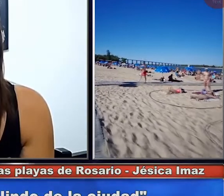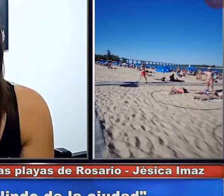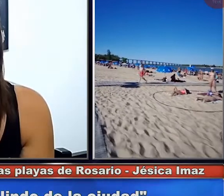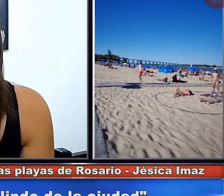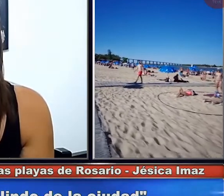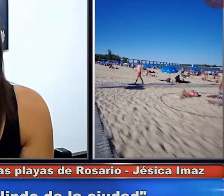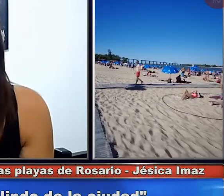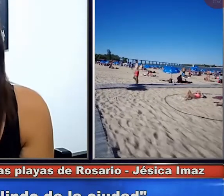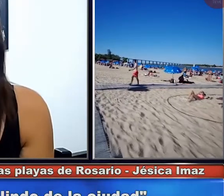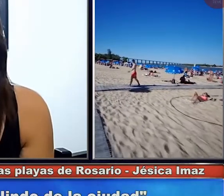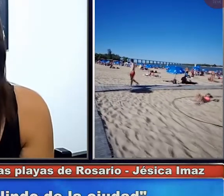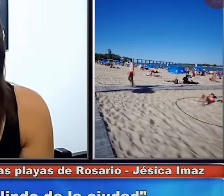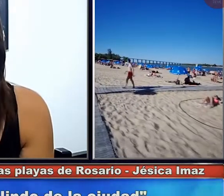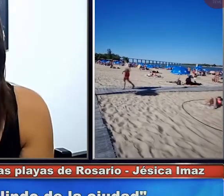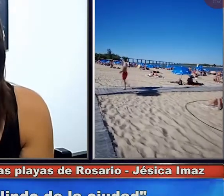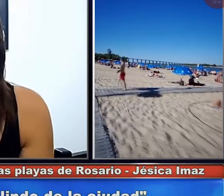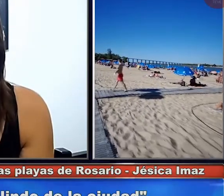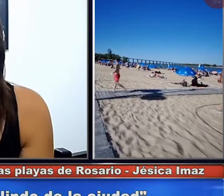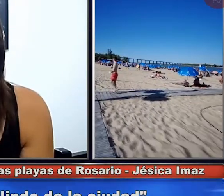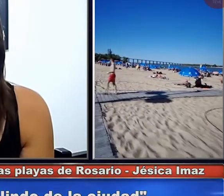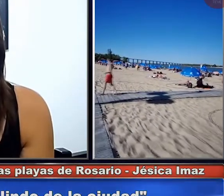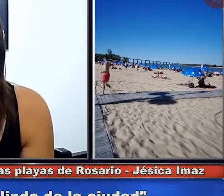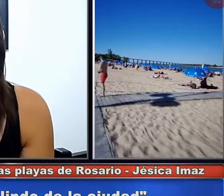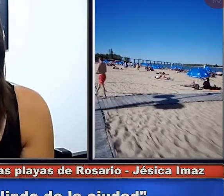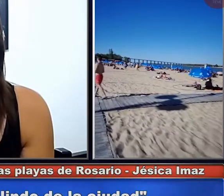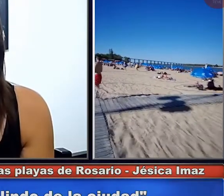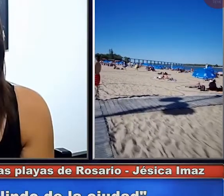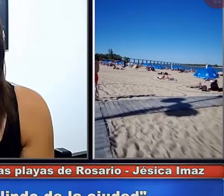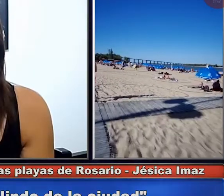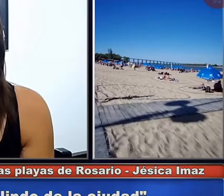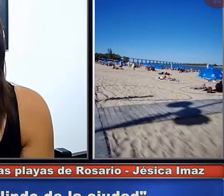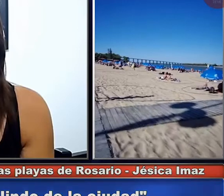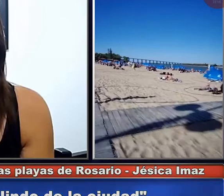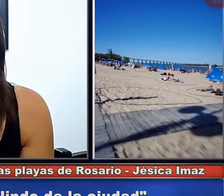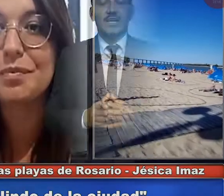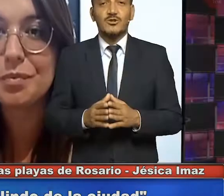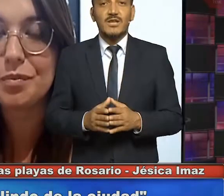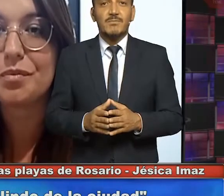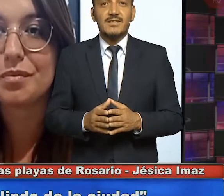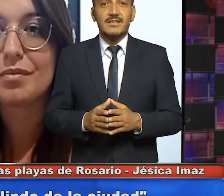realidad lo ideal sería es que en los públicos, en las otras playas, ahí vemos esto impecable, que en